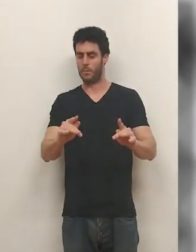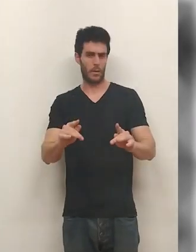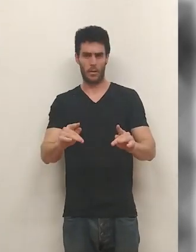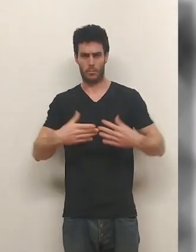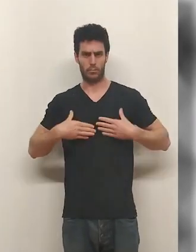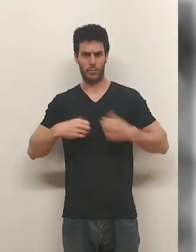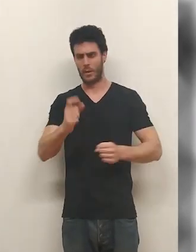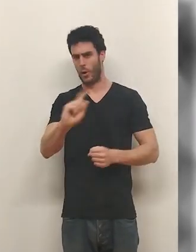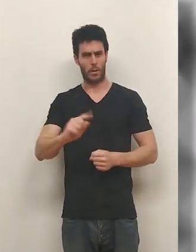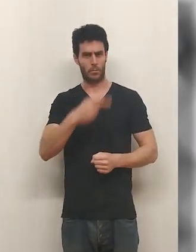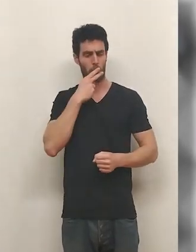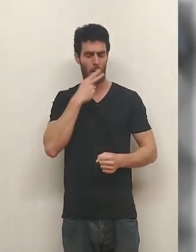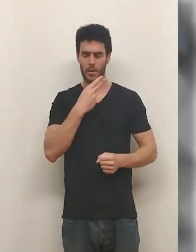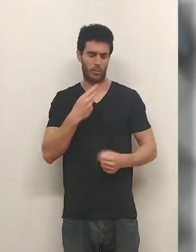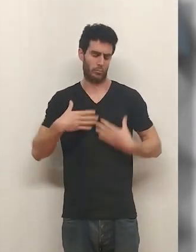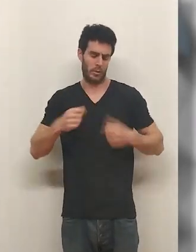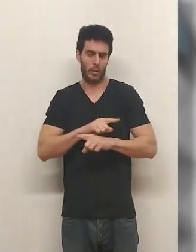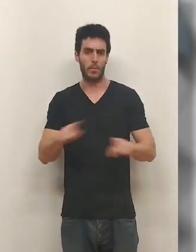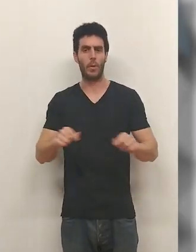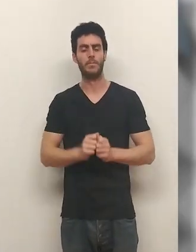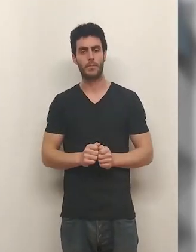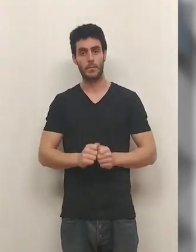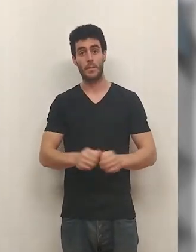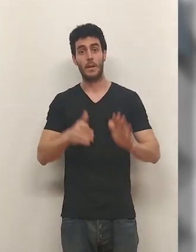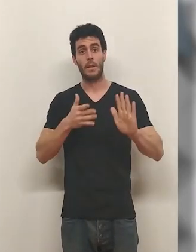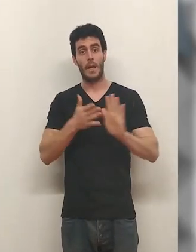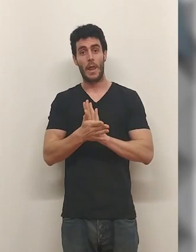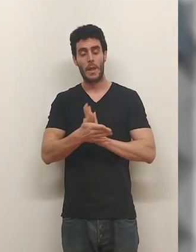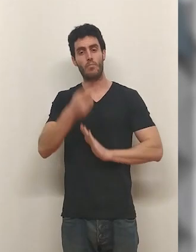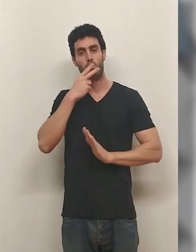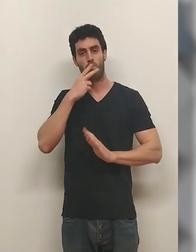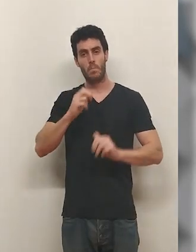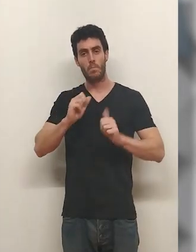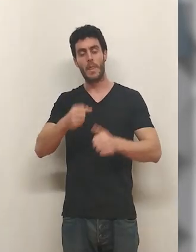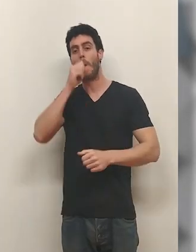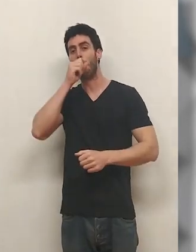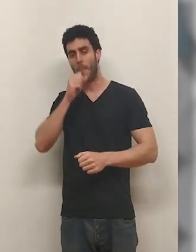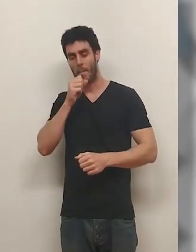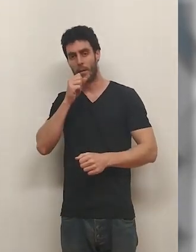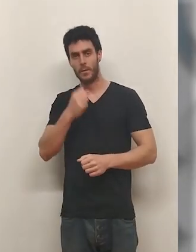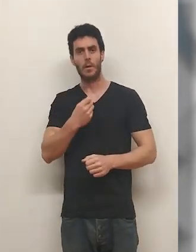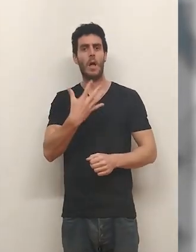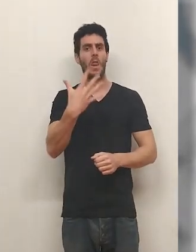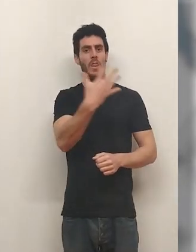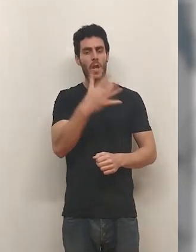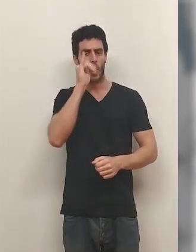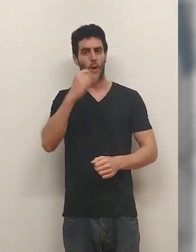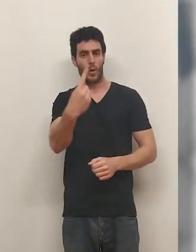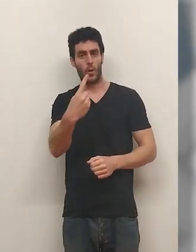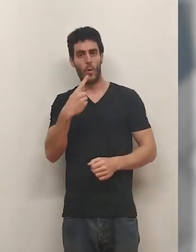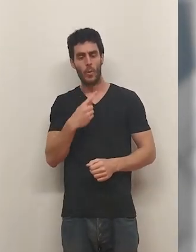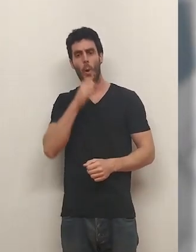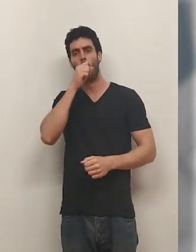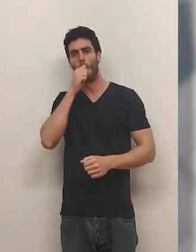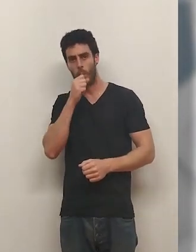es igual de insano eso que el tabaco de toda la vida. Es la puerta de entrada al tabaquismo. Uno de cada cinco riojanos fuma y, sobre todo, preocupa el aumento